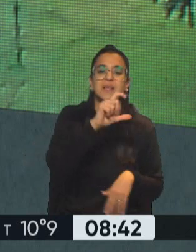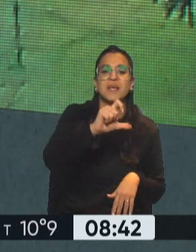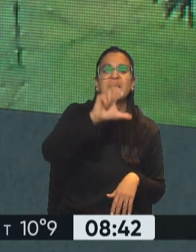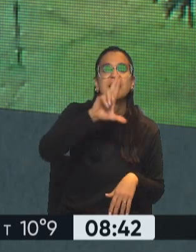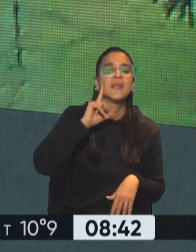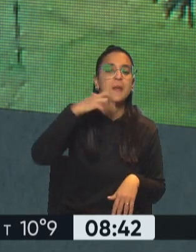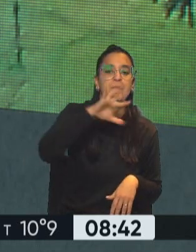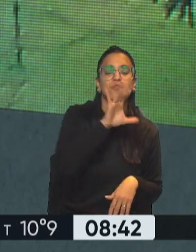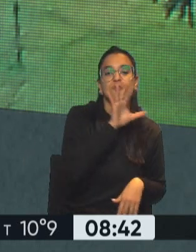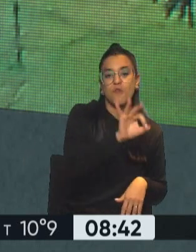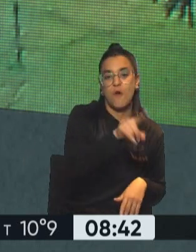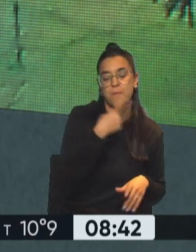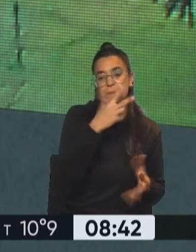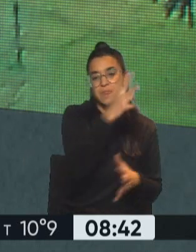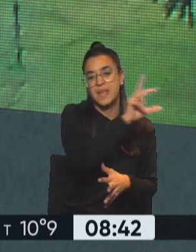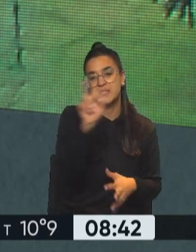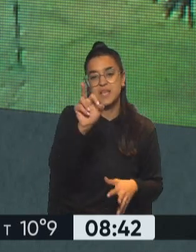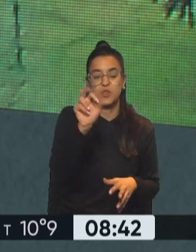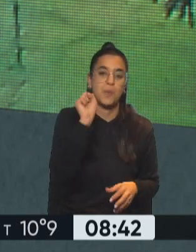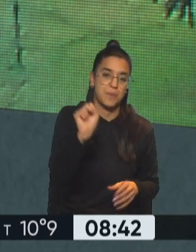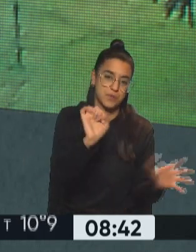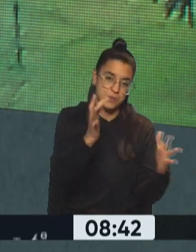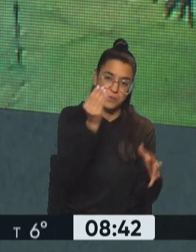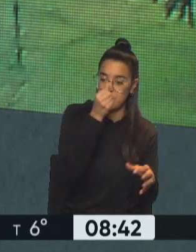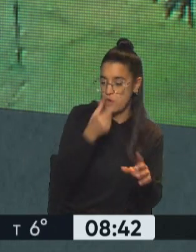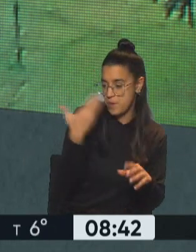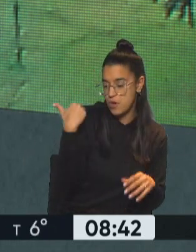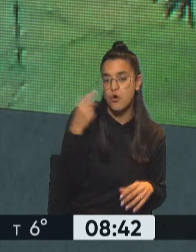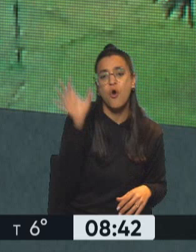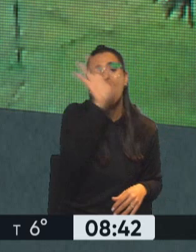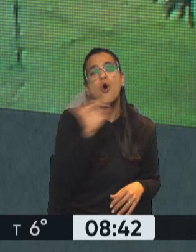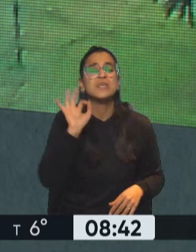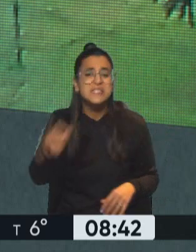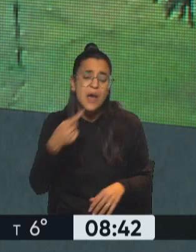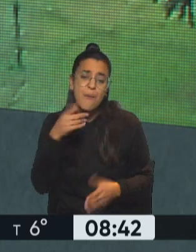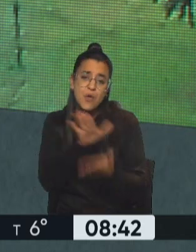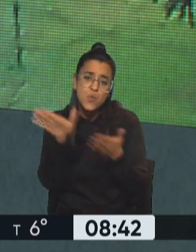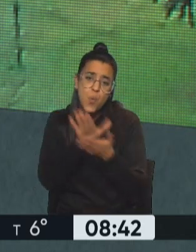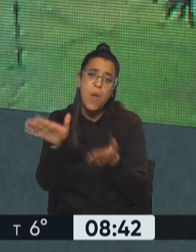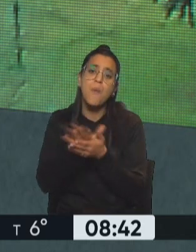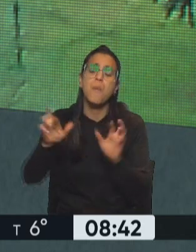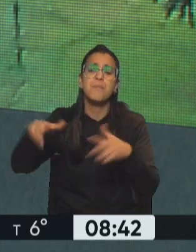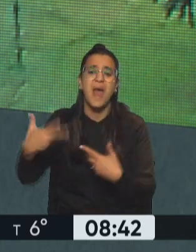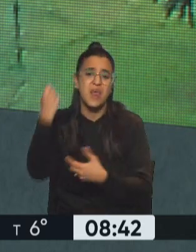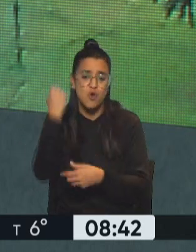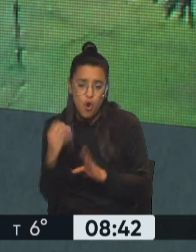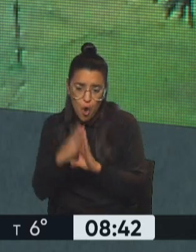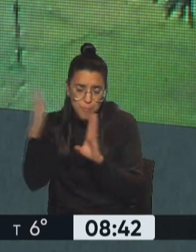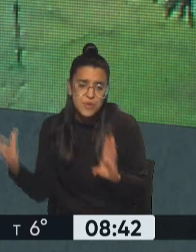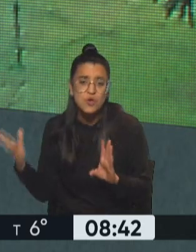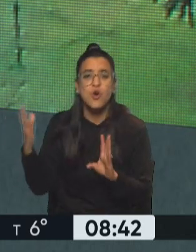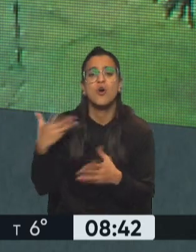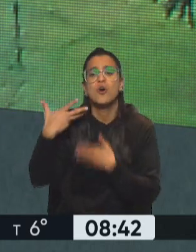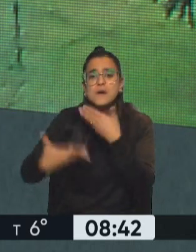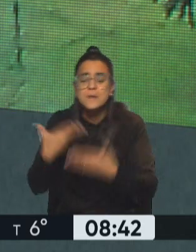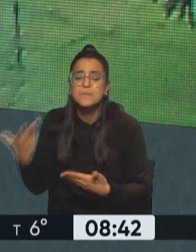está cotizando en 300 durante el fin de semana, o a sabiendas de que hay una nueva cartera económica que empieza una gestión y que el